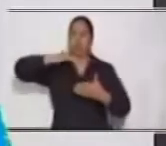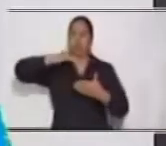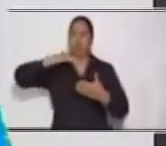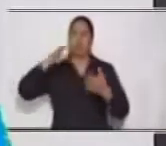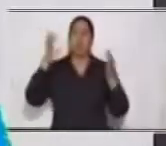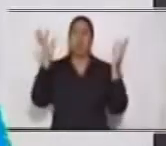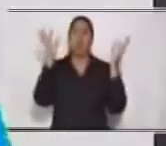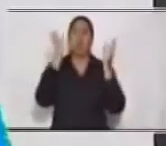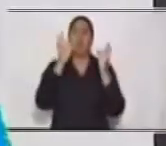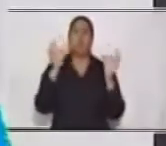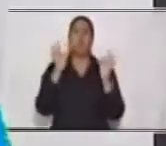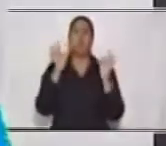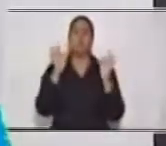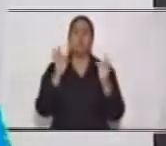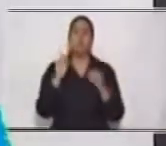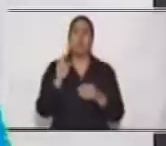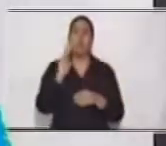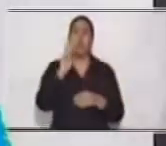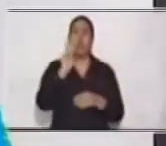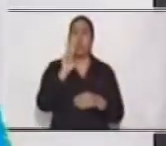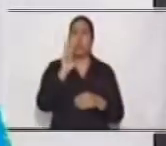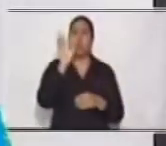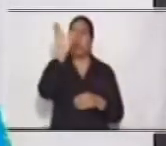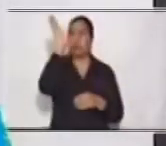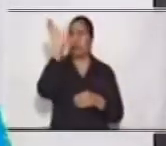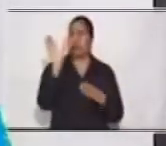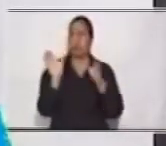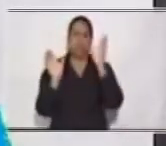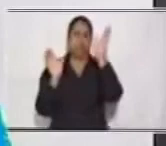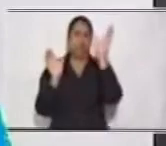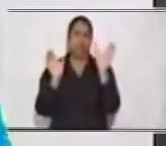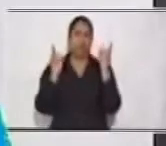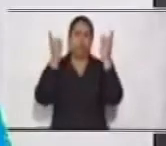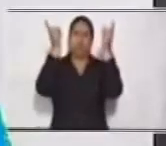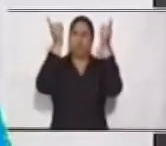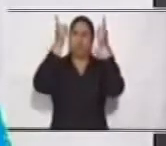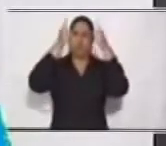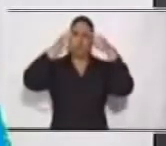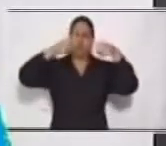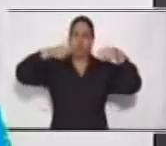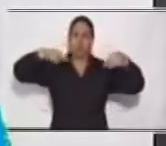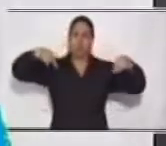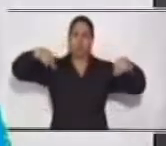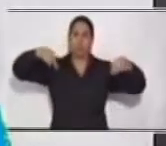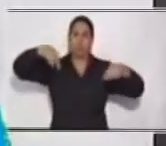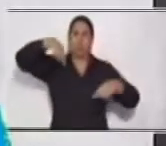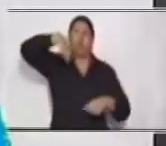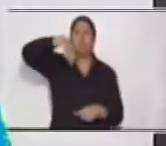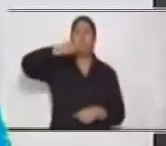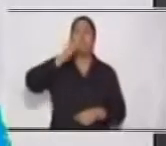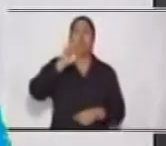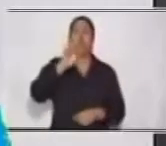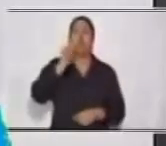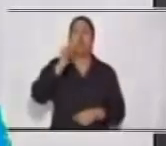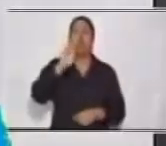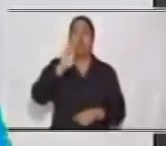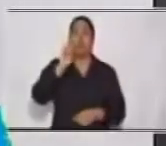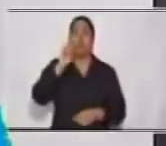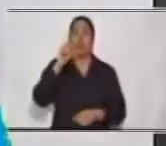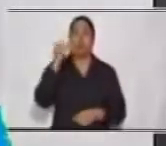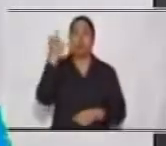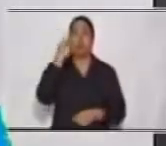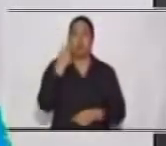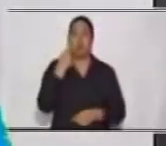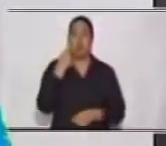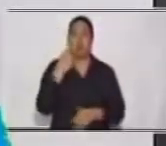formar dos parábolas, ¿sí? Dos parábolas. Entonces, para describir